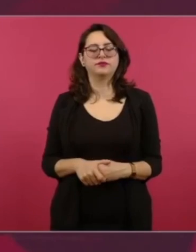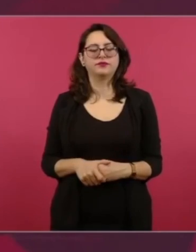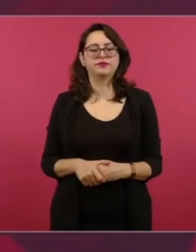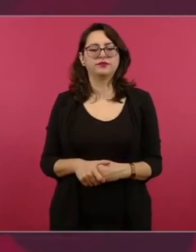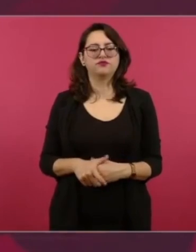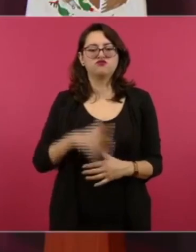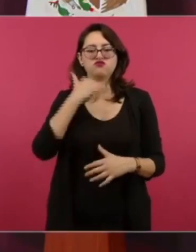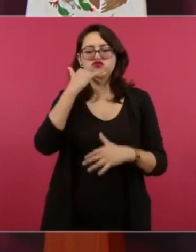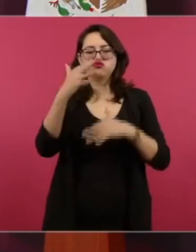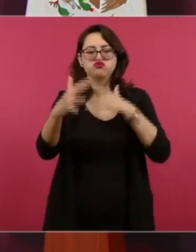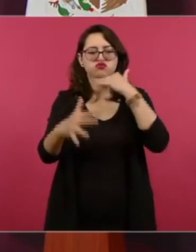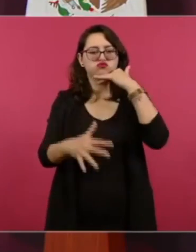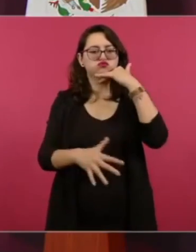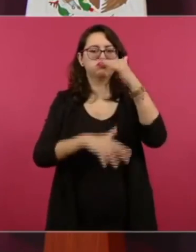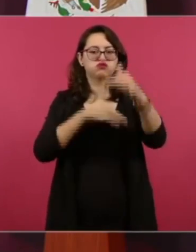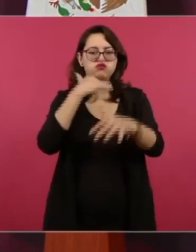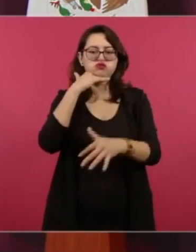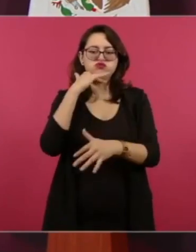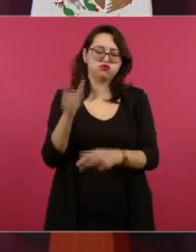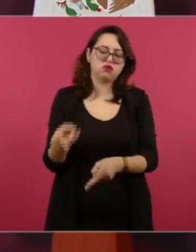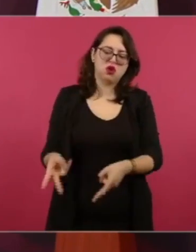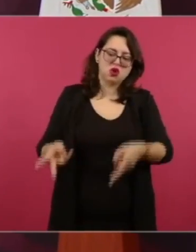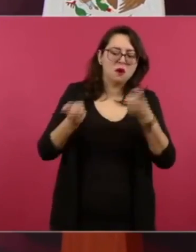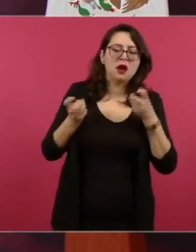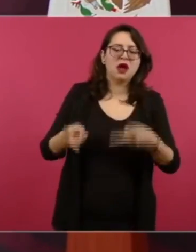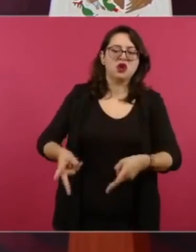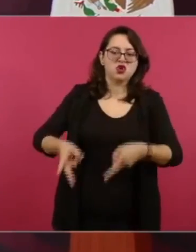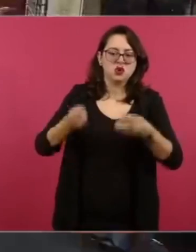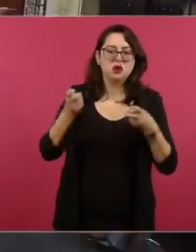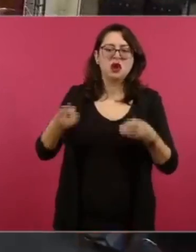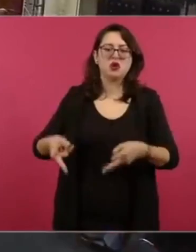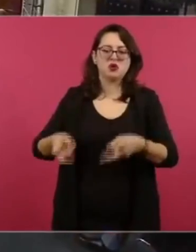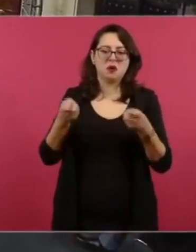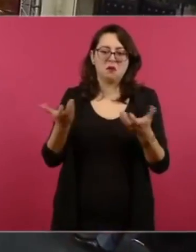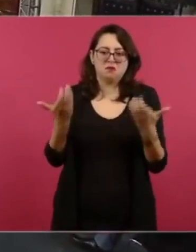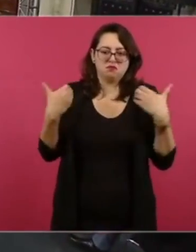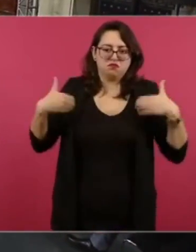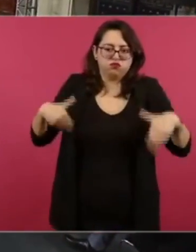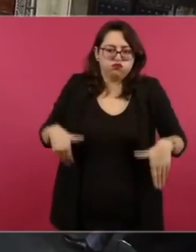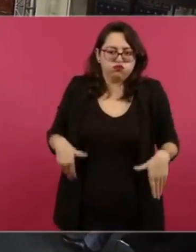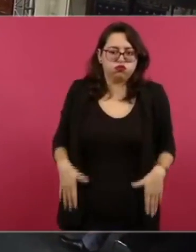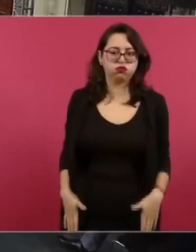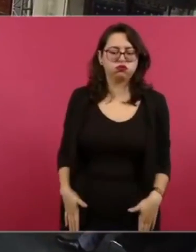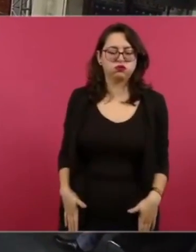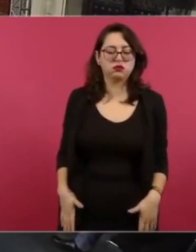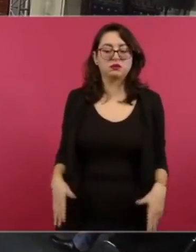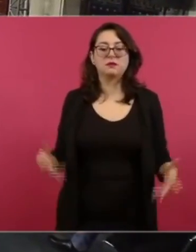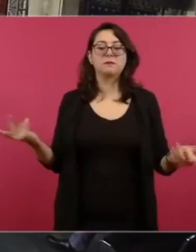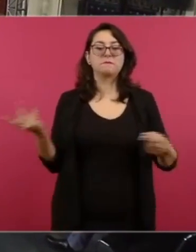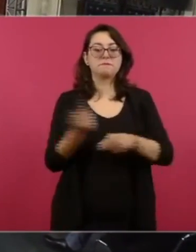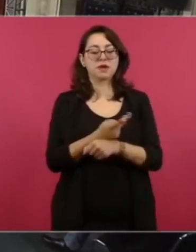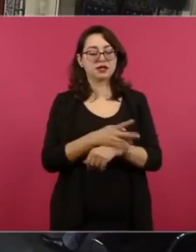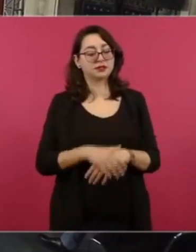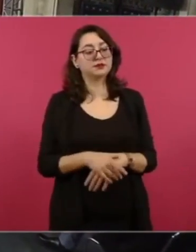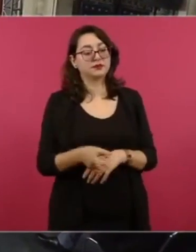Y corrupción, mucha corrupción. Entonces, el resultado, que les fue muy bien a